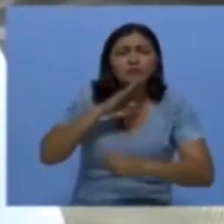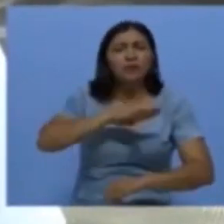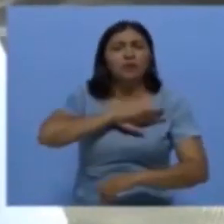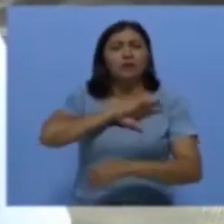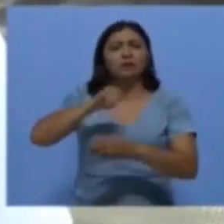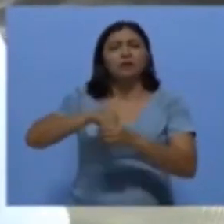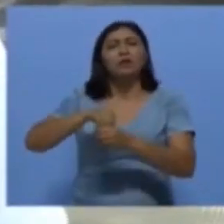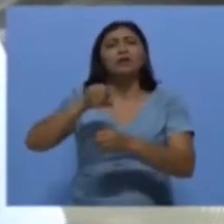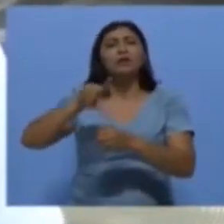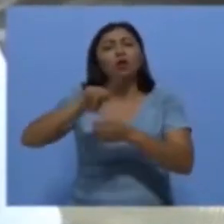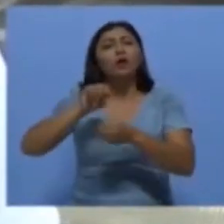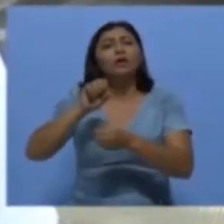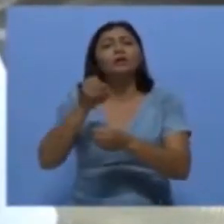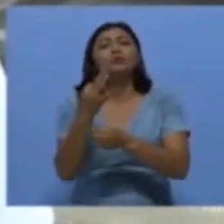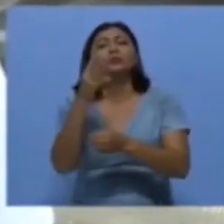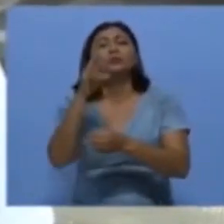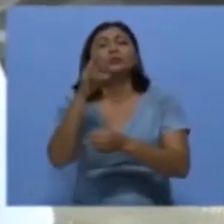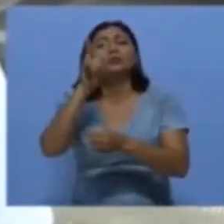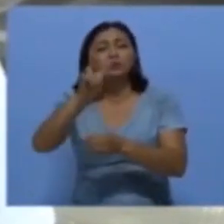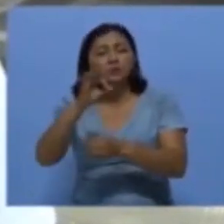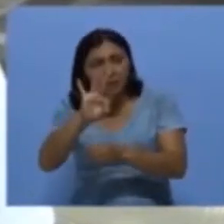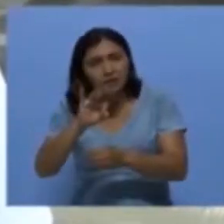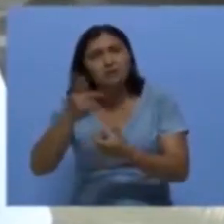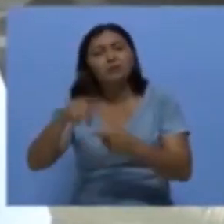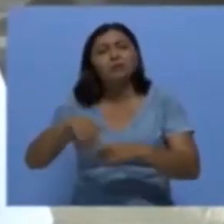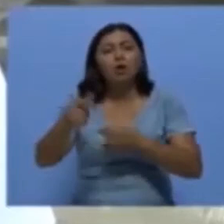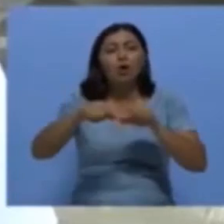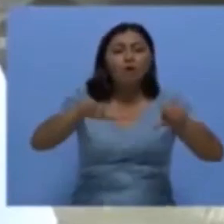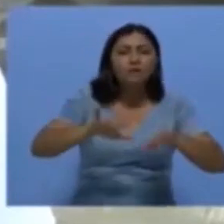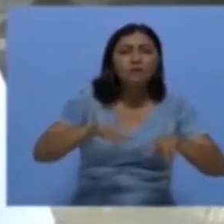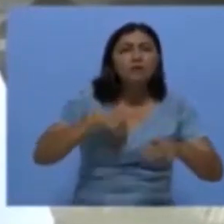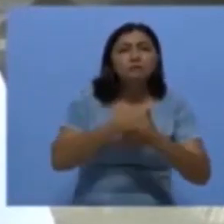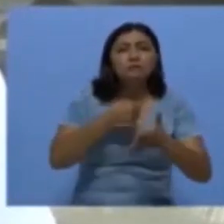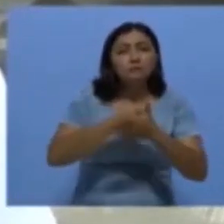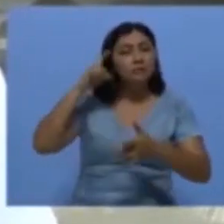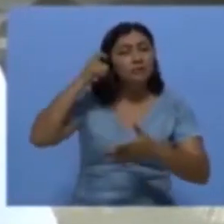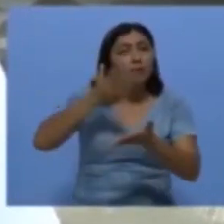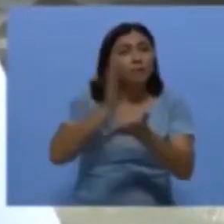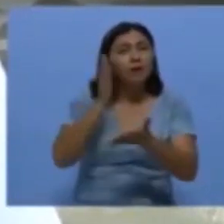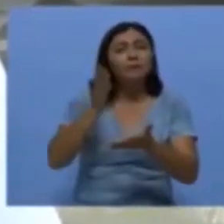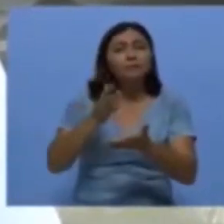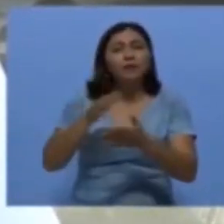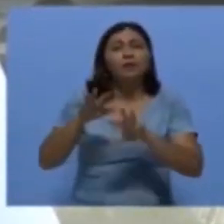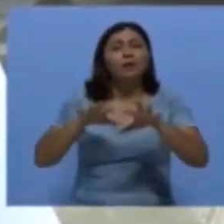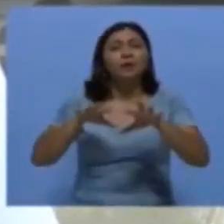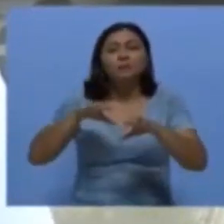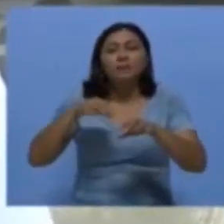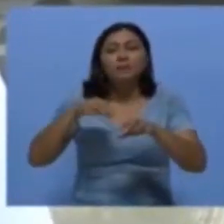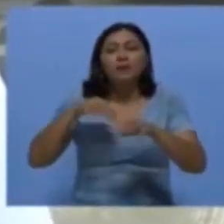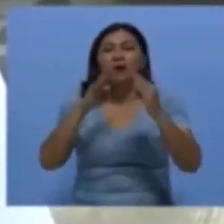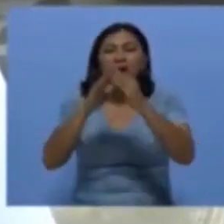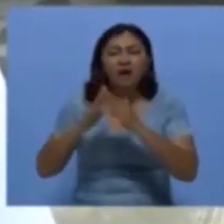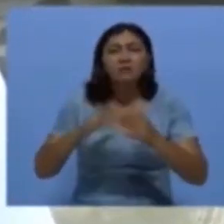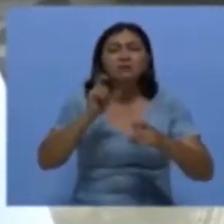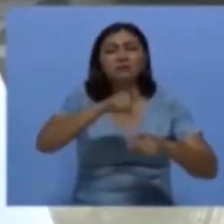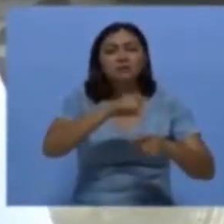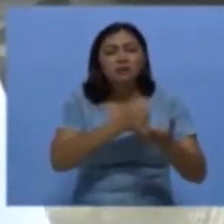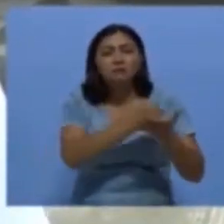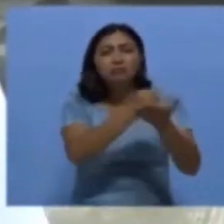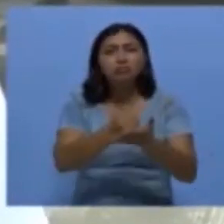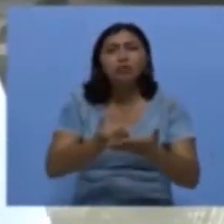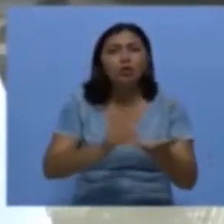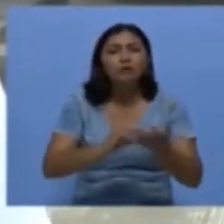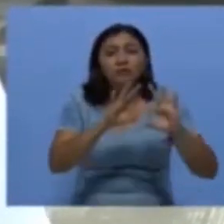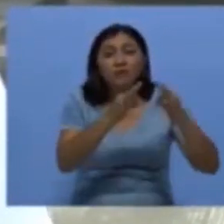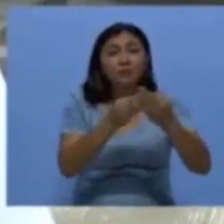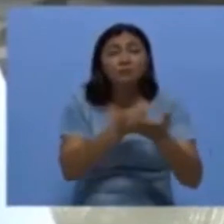número 3 con la oficina de gestión de riesgos para las viviendas que necesiten ayuda de todas